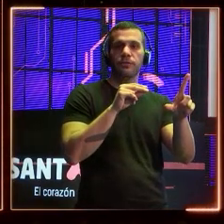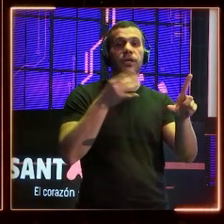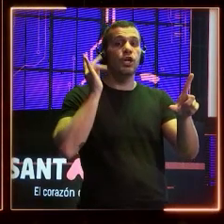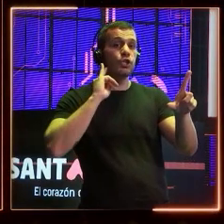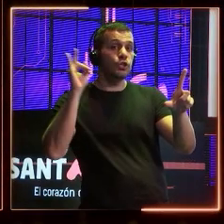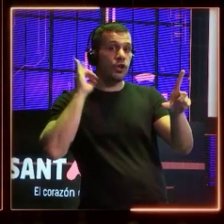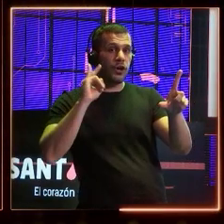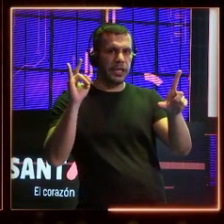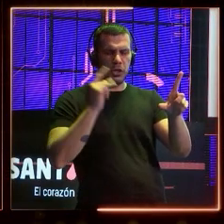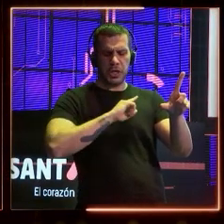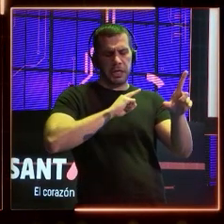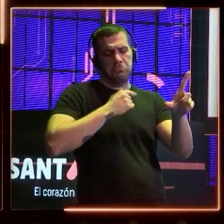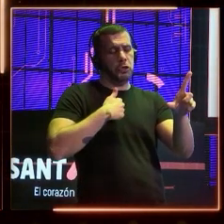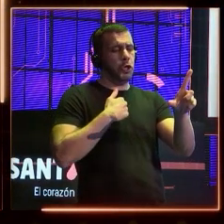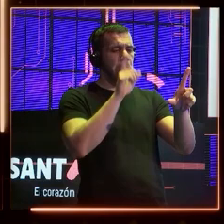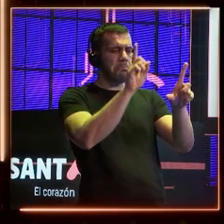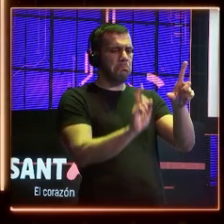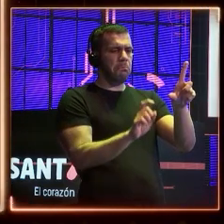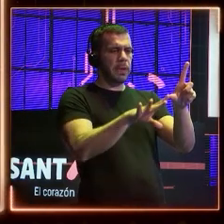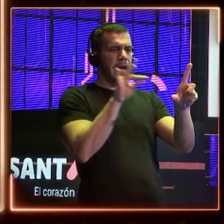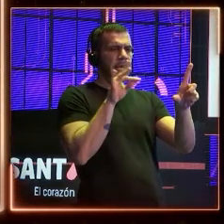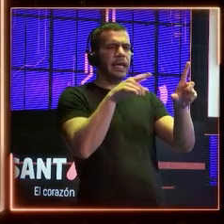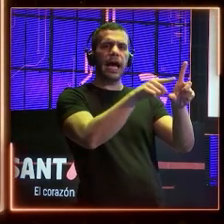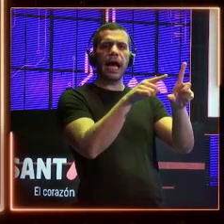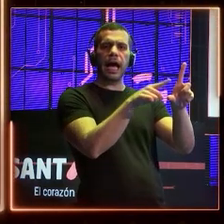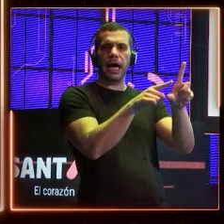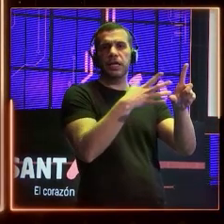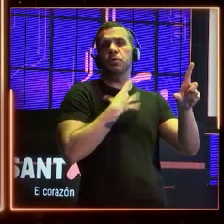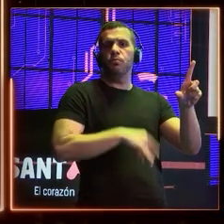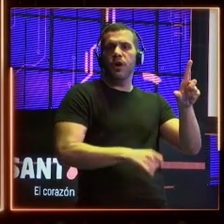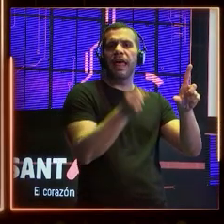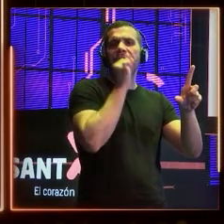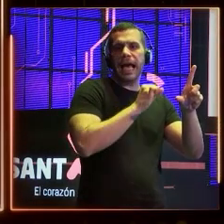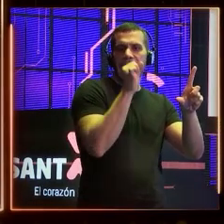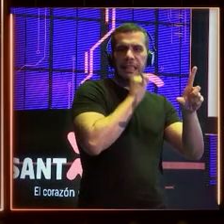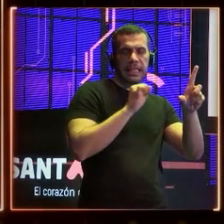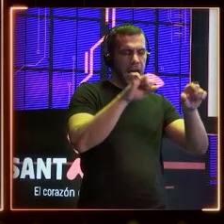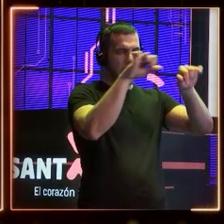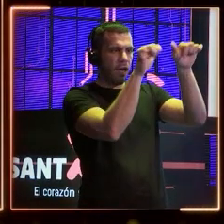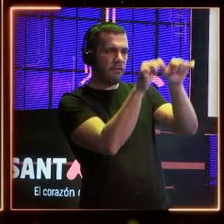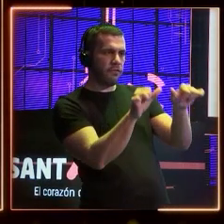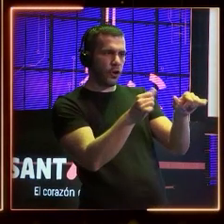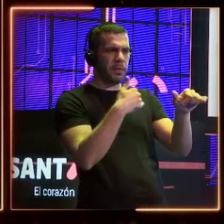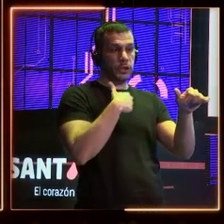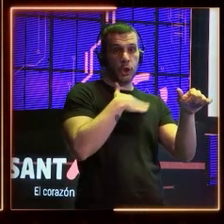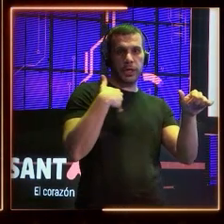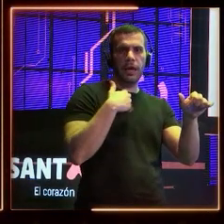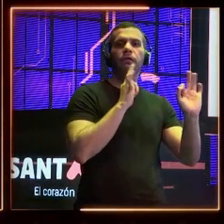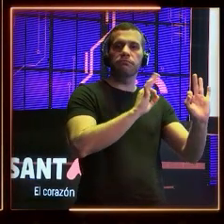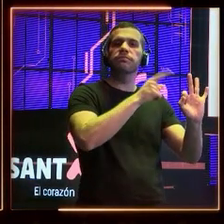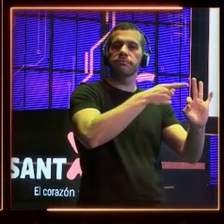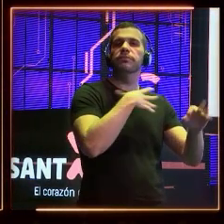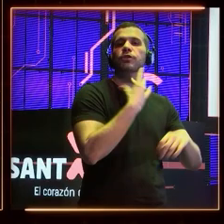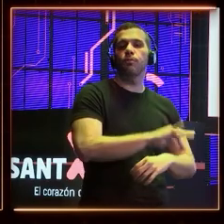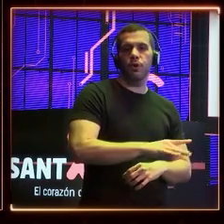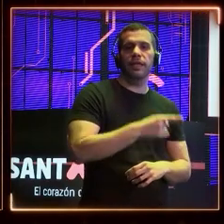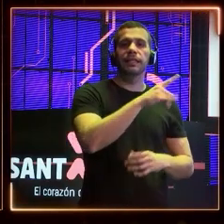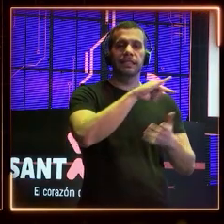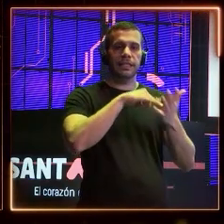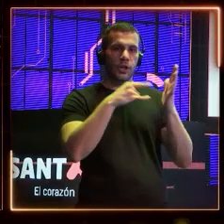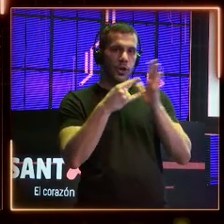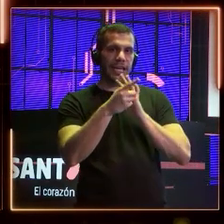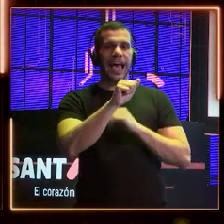imagen empiece a cantar de la forma que queremos moviéndose y gesticulando tecnologías realmente apasionantes en este caso Esta es de